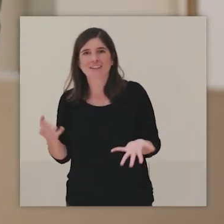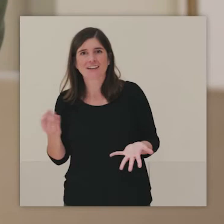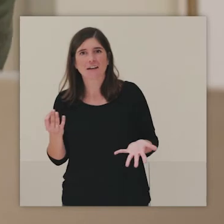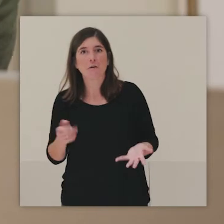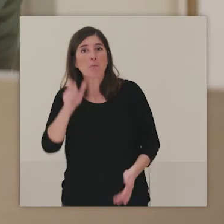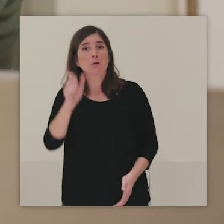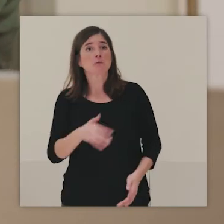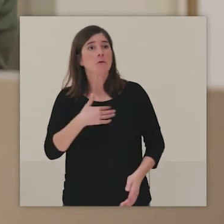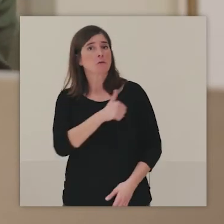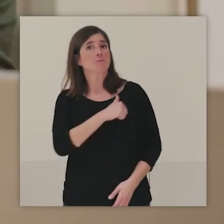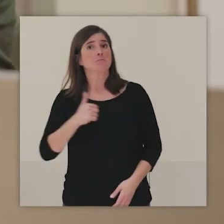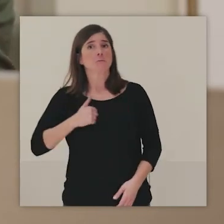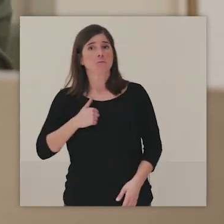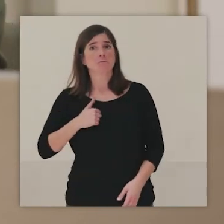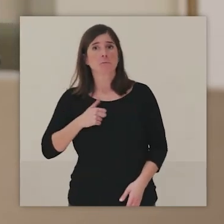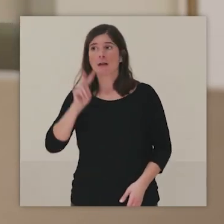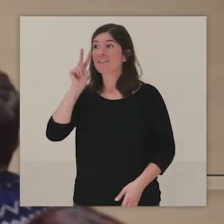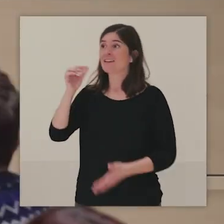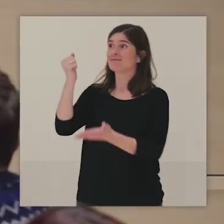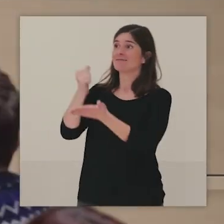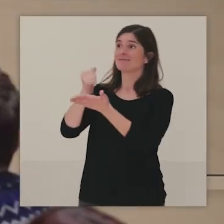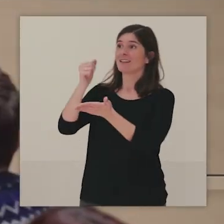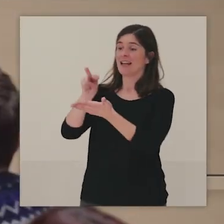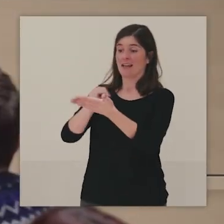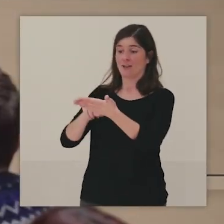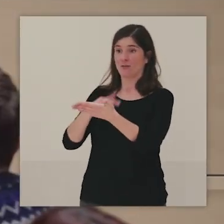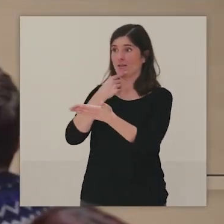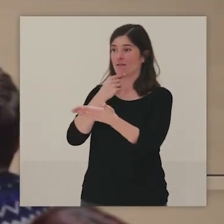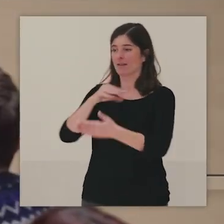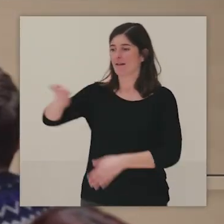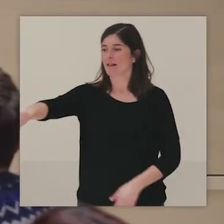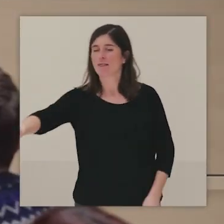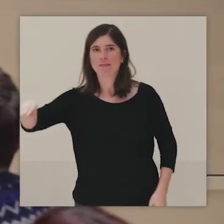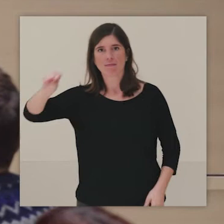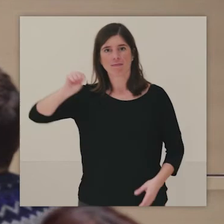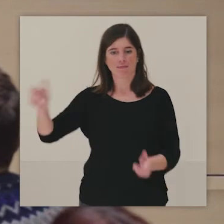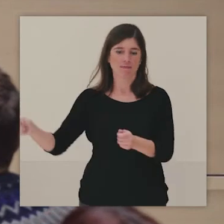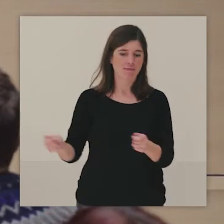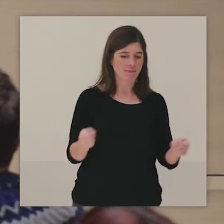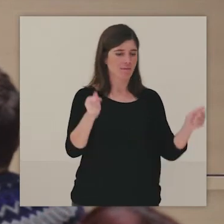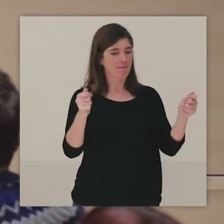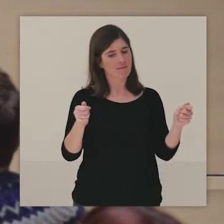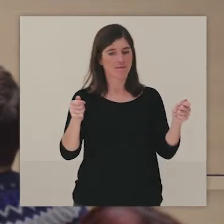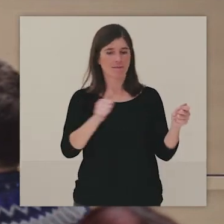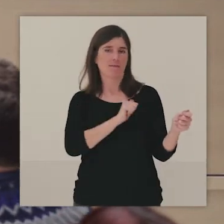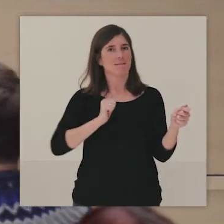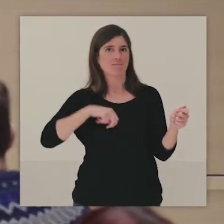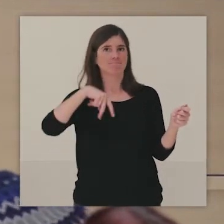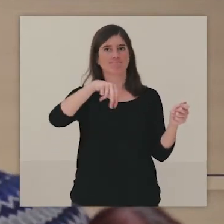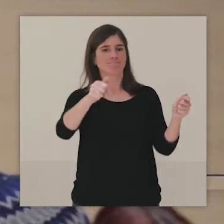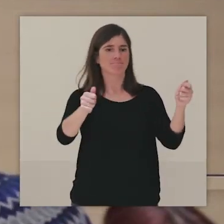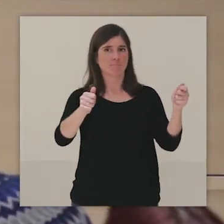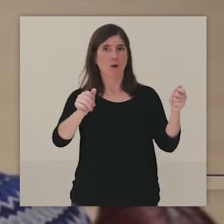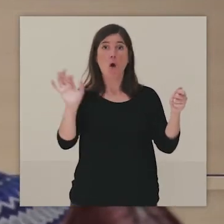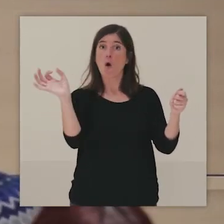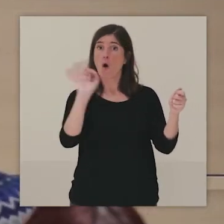manera autónoma, pues que se coja su folletito, se da una vueltecita y disfruta de la experiencia. Pero quien quiere ir en grupo, pues a lo mejor la persona que